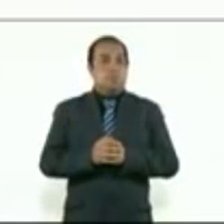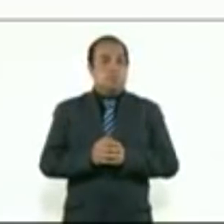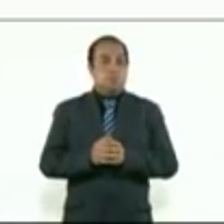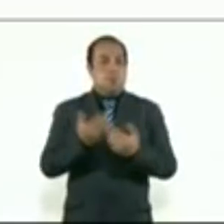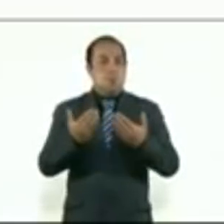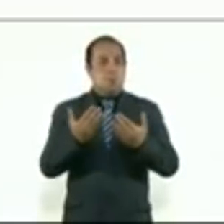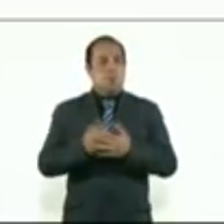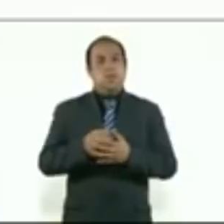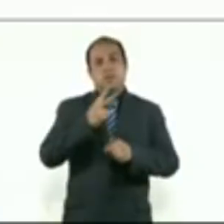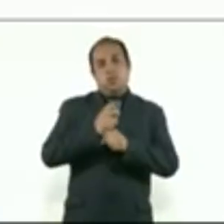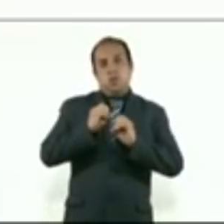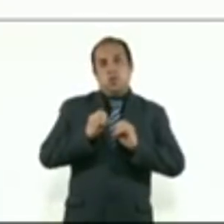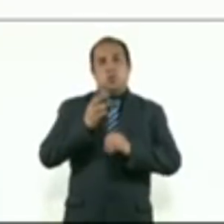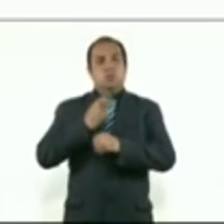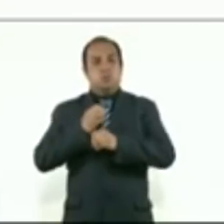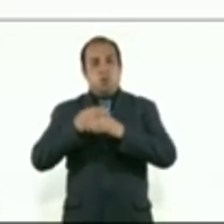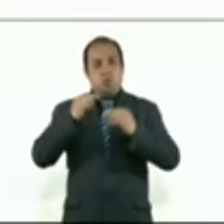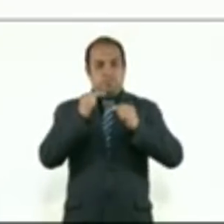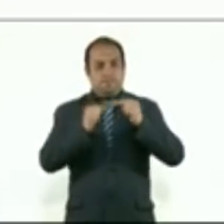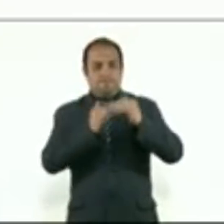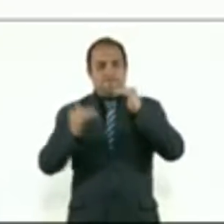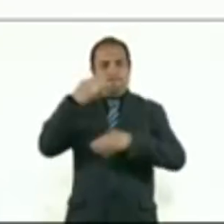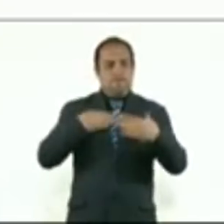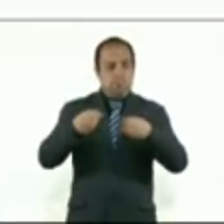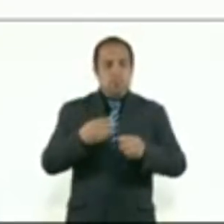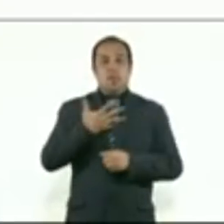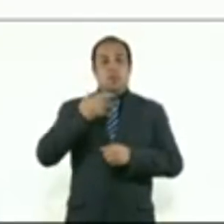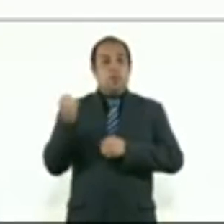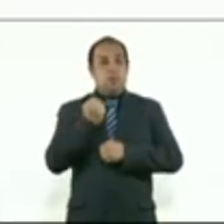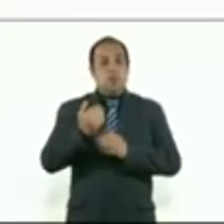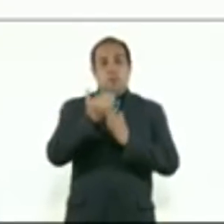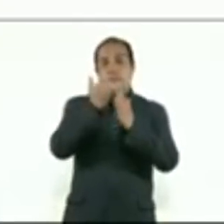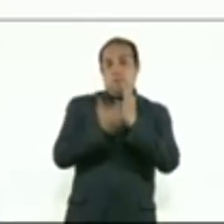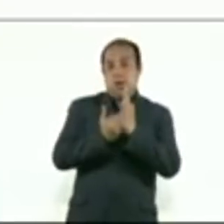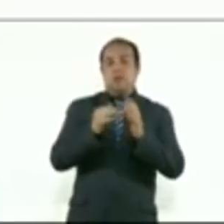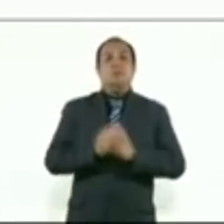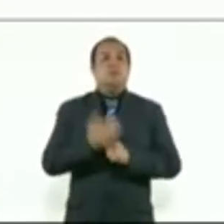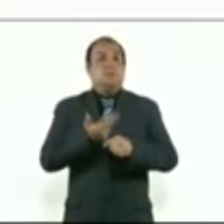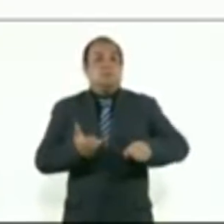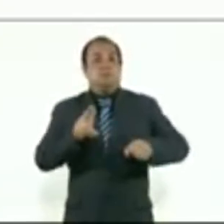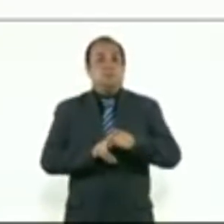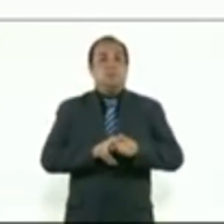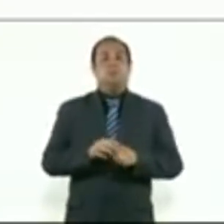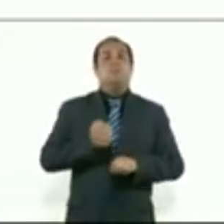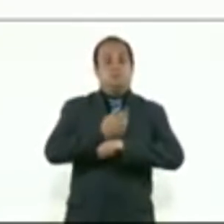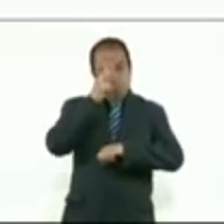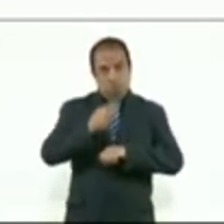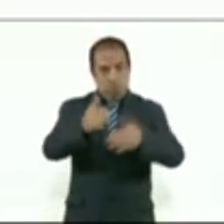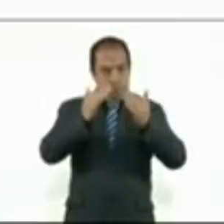entre la segunda y la tercera ola entonces afortunadamente ya estamos en mínimos históricos de hospitalizaciones en el valle de mexico